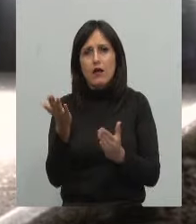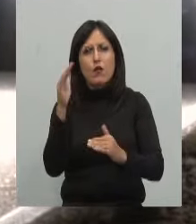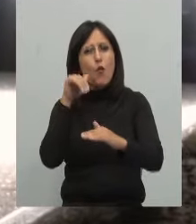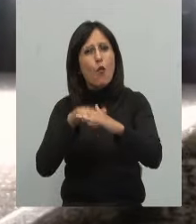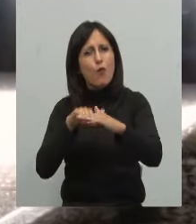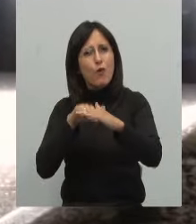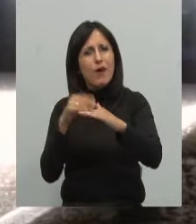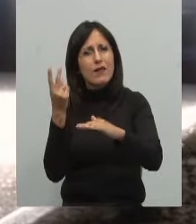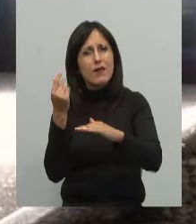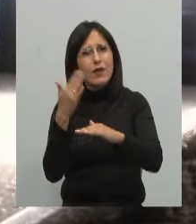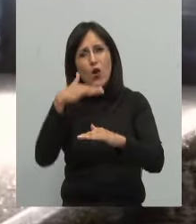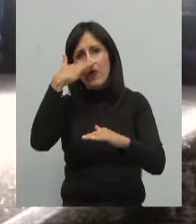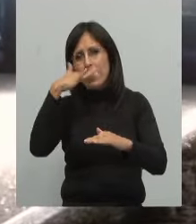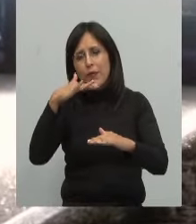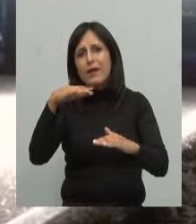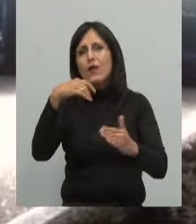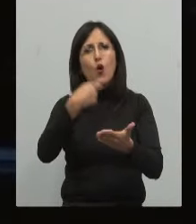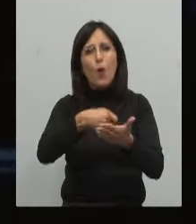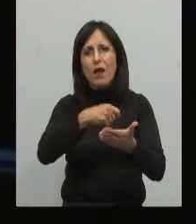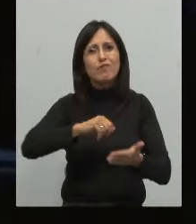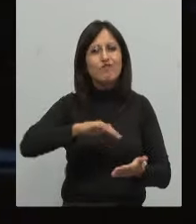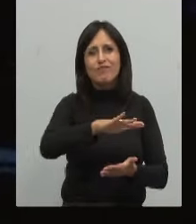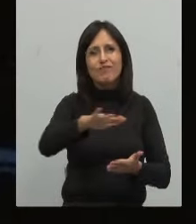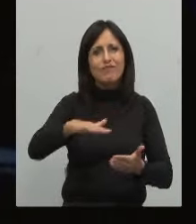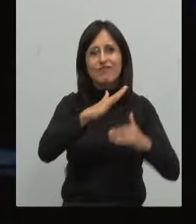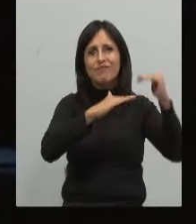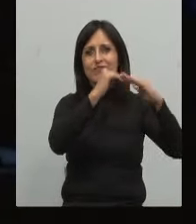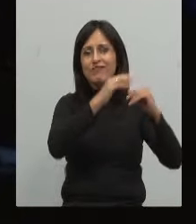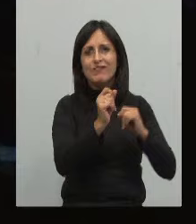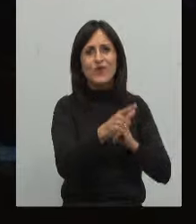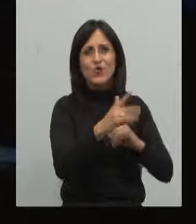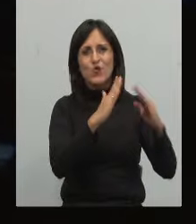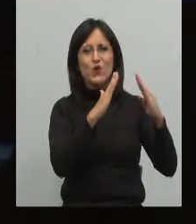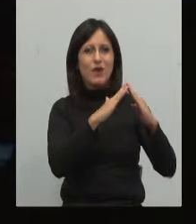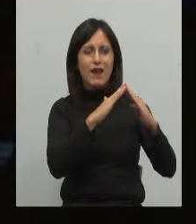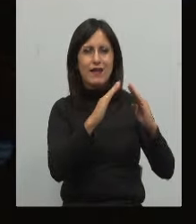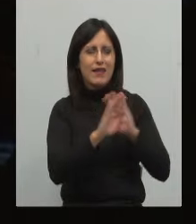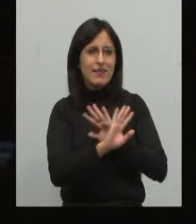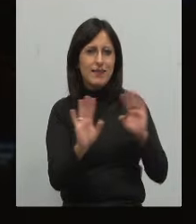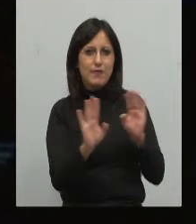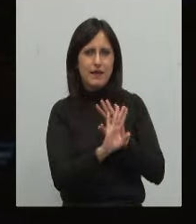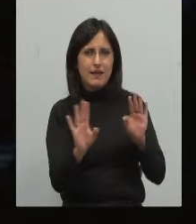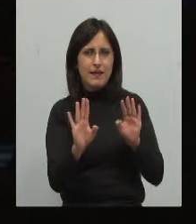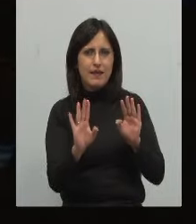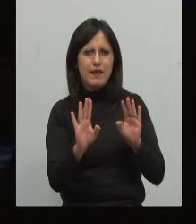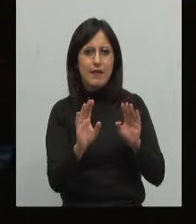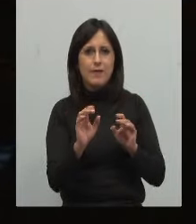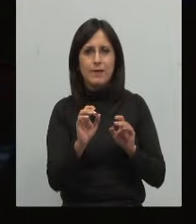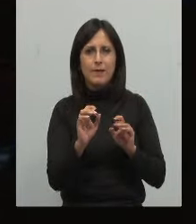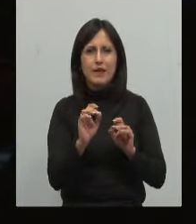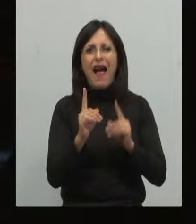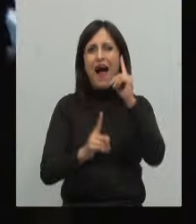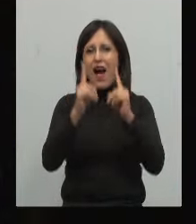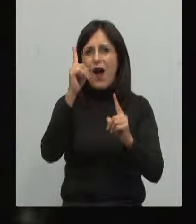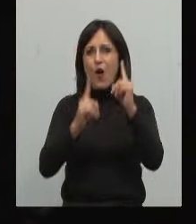no era un chico que pudiera tener cosas de mucho valor. Nosotros decimos que eran personas drogadas, no se puede